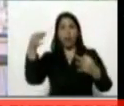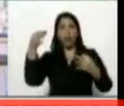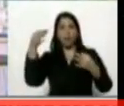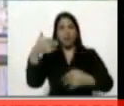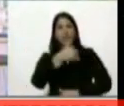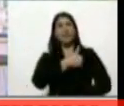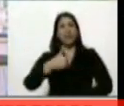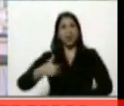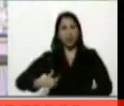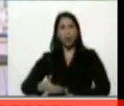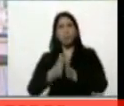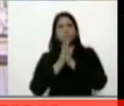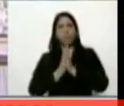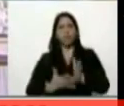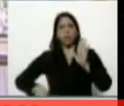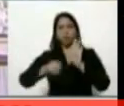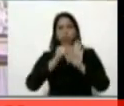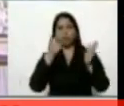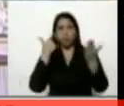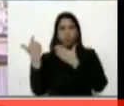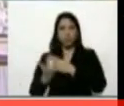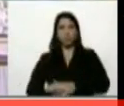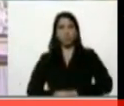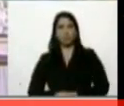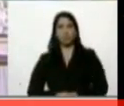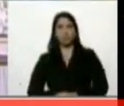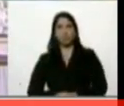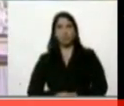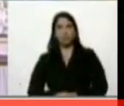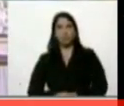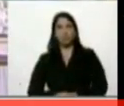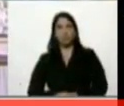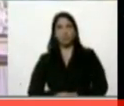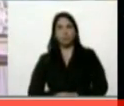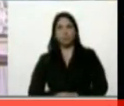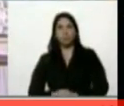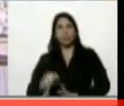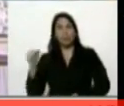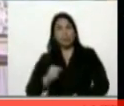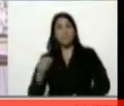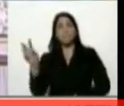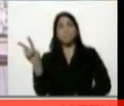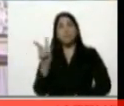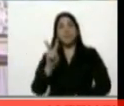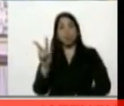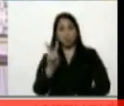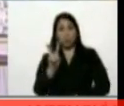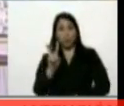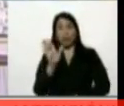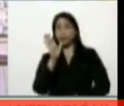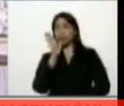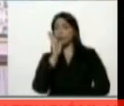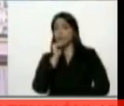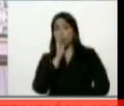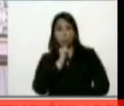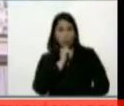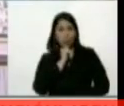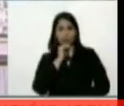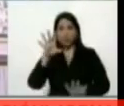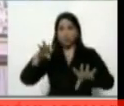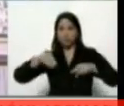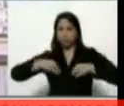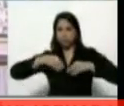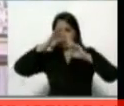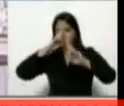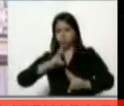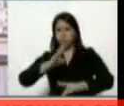chantaje mutuo y constante. Si tú sacas a un preso de la prisión para que genere este tipo de situaciones,